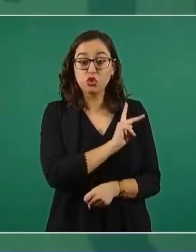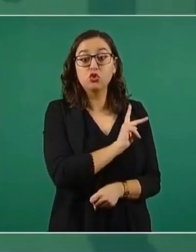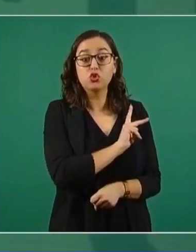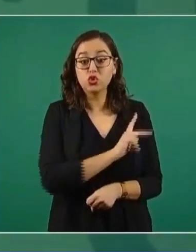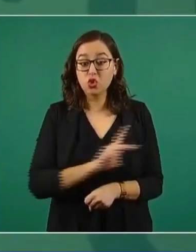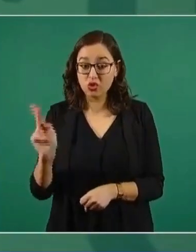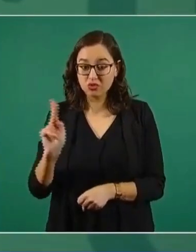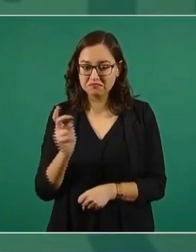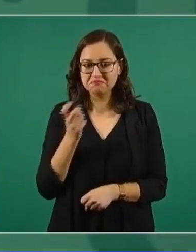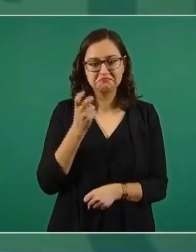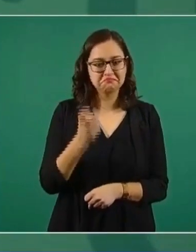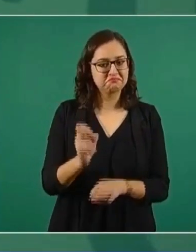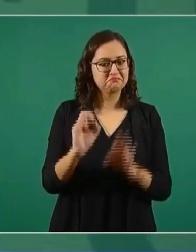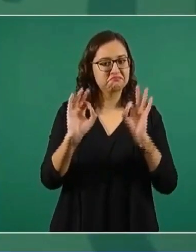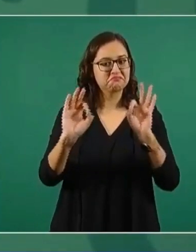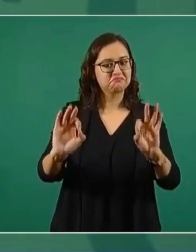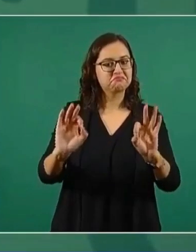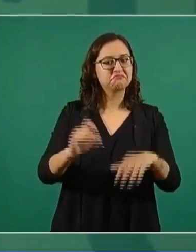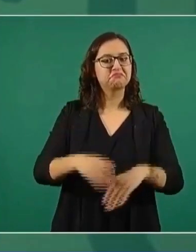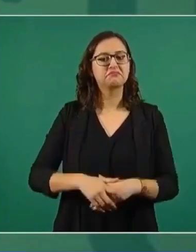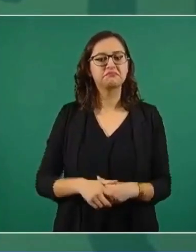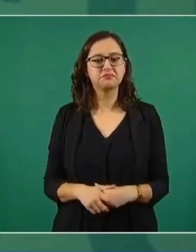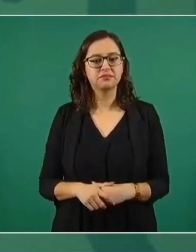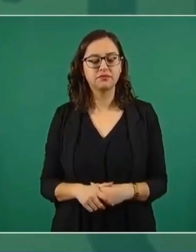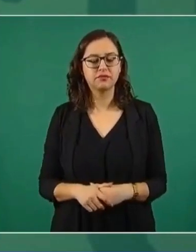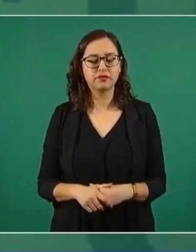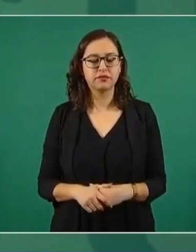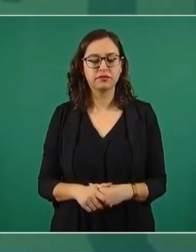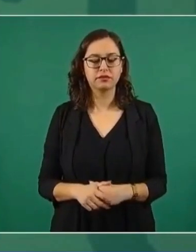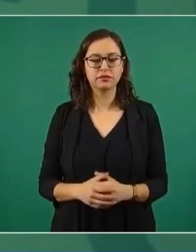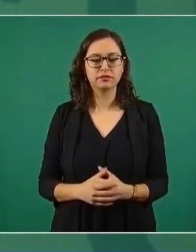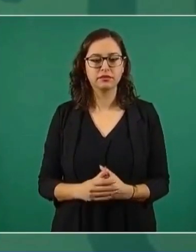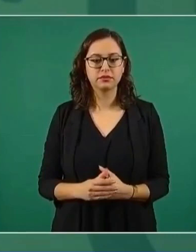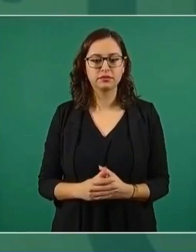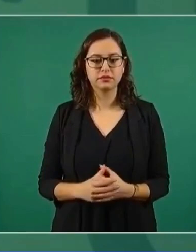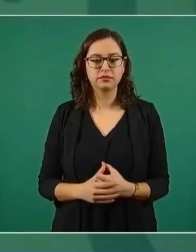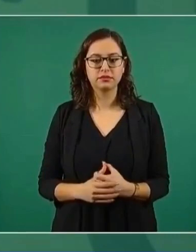Eso es muy bueno. Y pueden haber